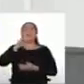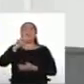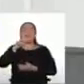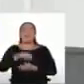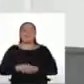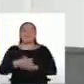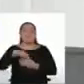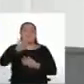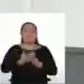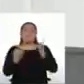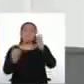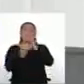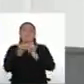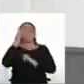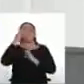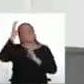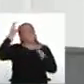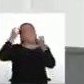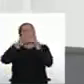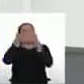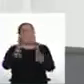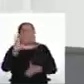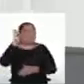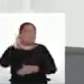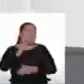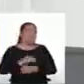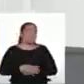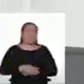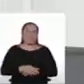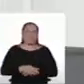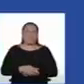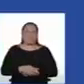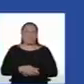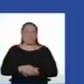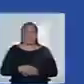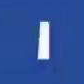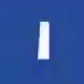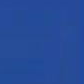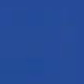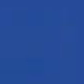el siguiente programa, mis futuros congresistas. Chao, chao. A ver, proyecto de ley.